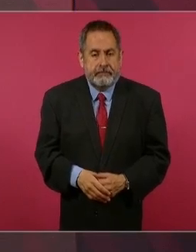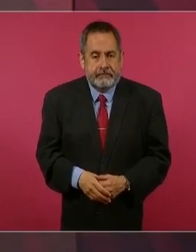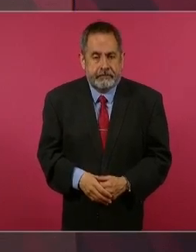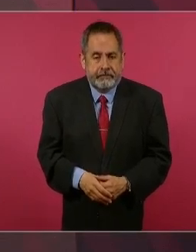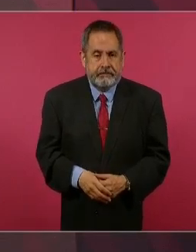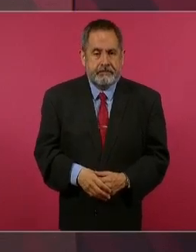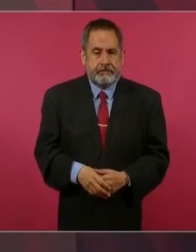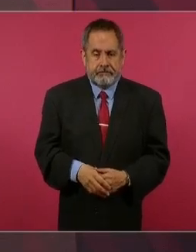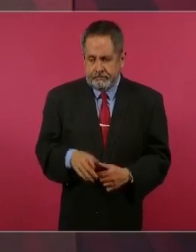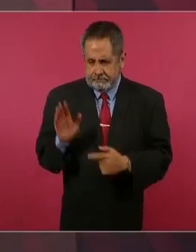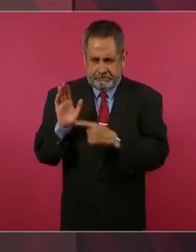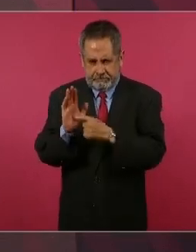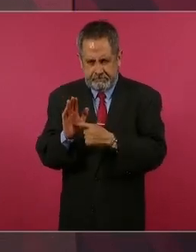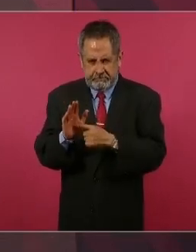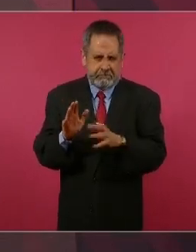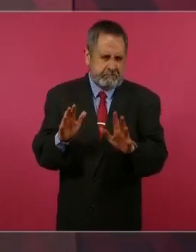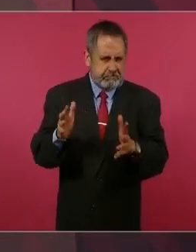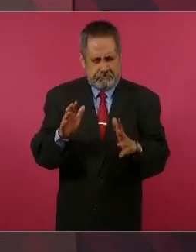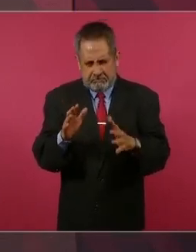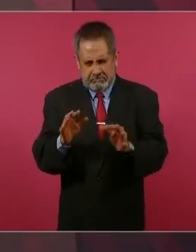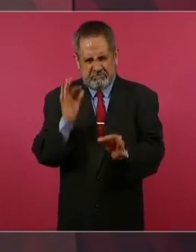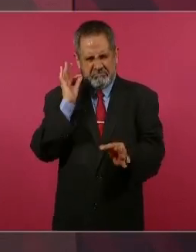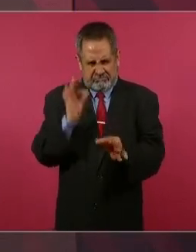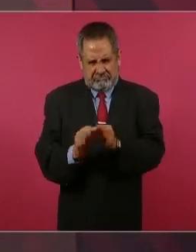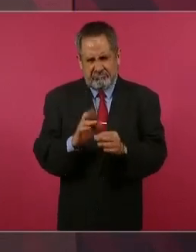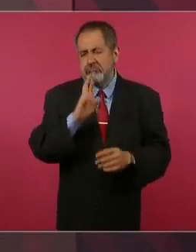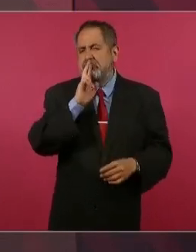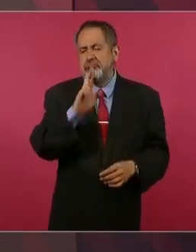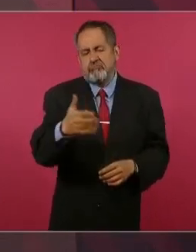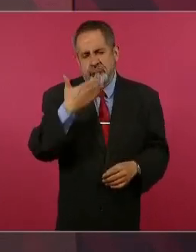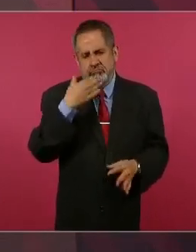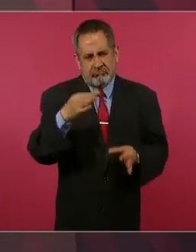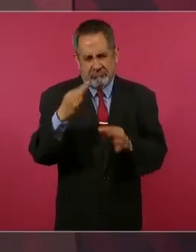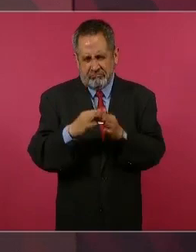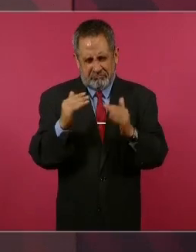cercana a los resultados